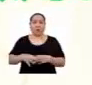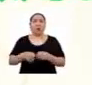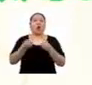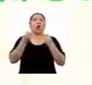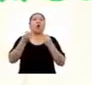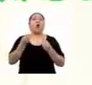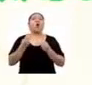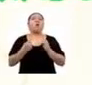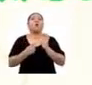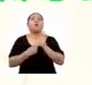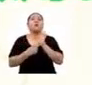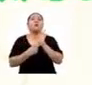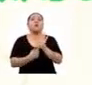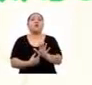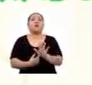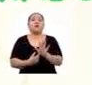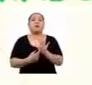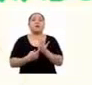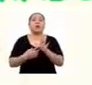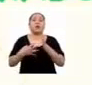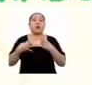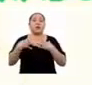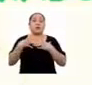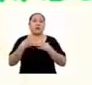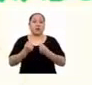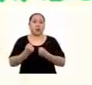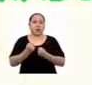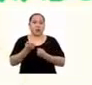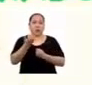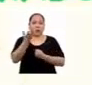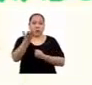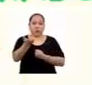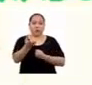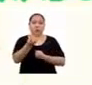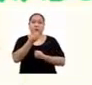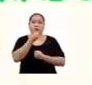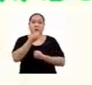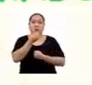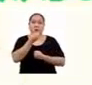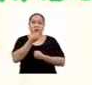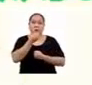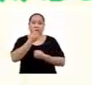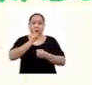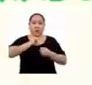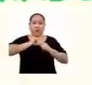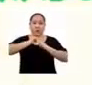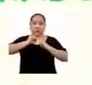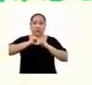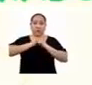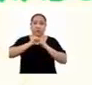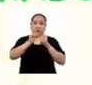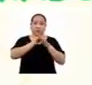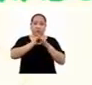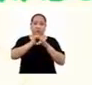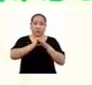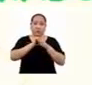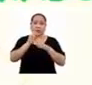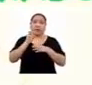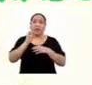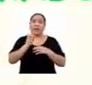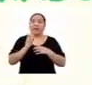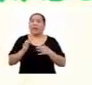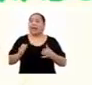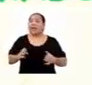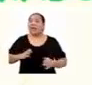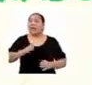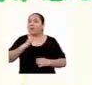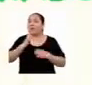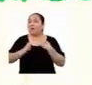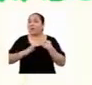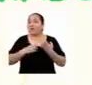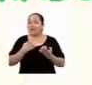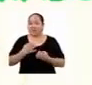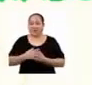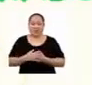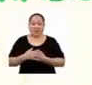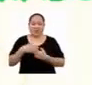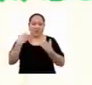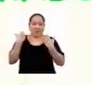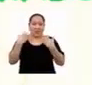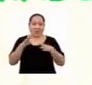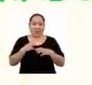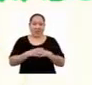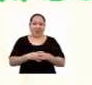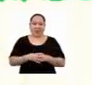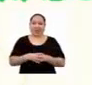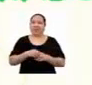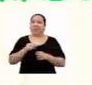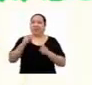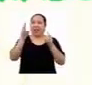¿cómo se expresa nuestra salud en nuestra alimentación, actividad física y emociones? Ya tenemos la justificación